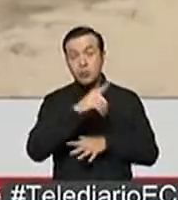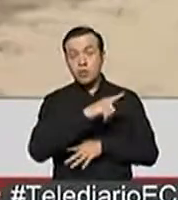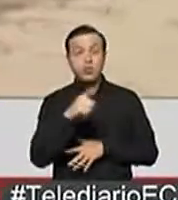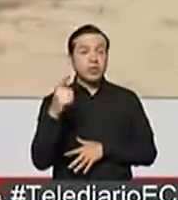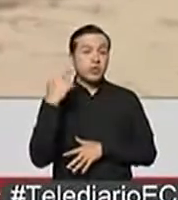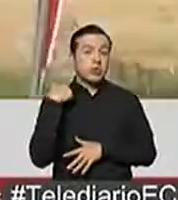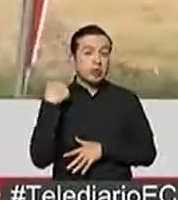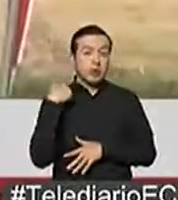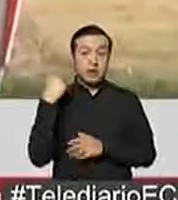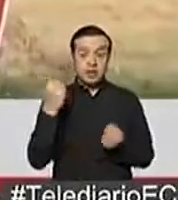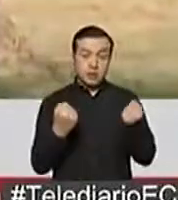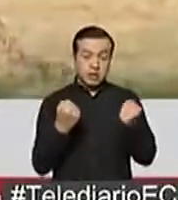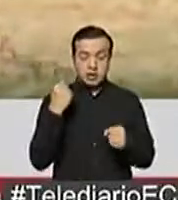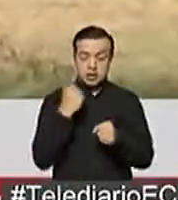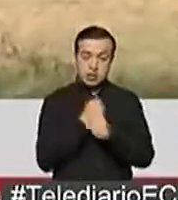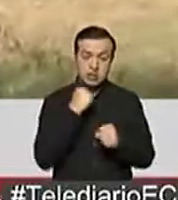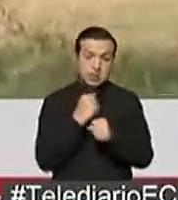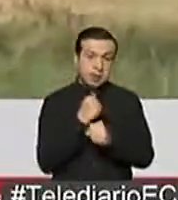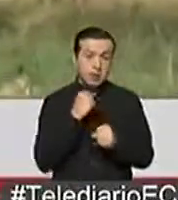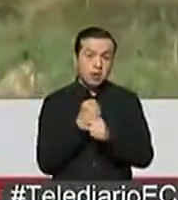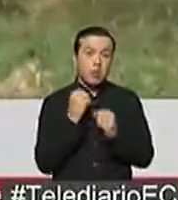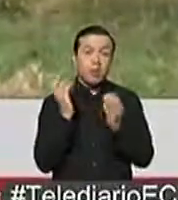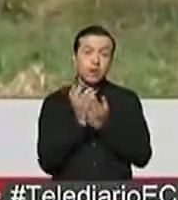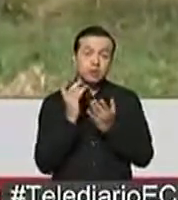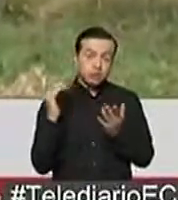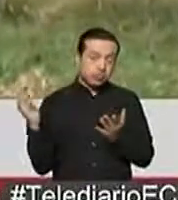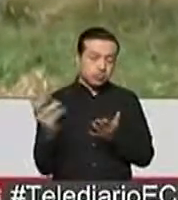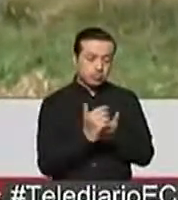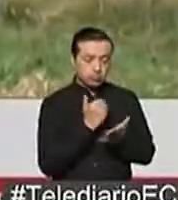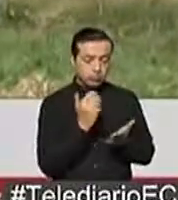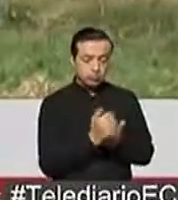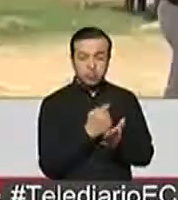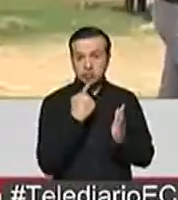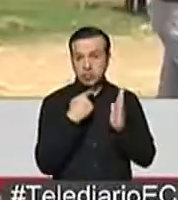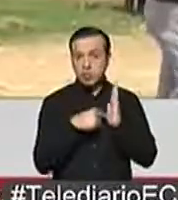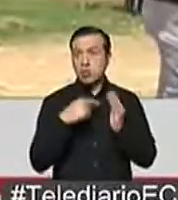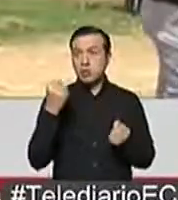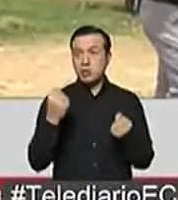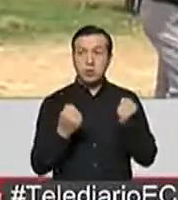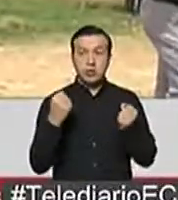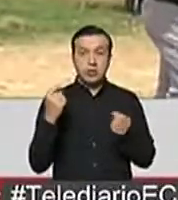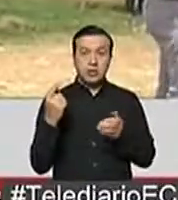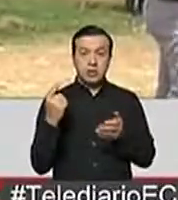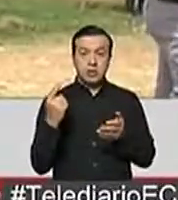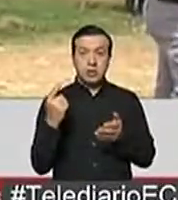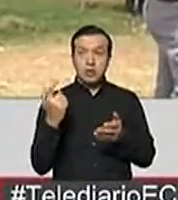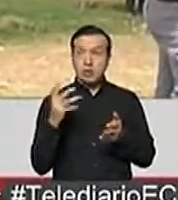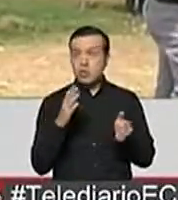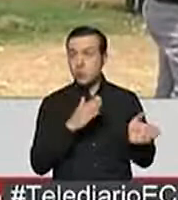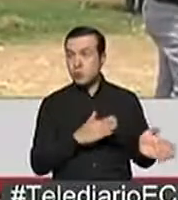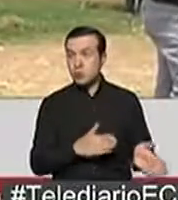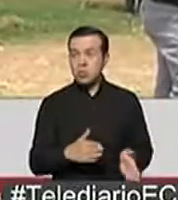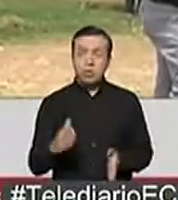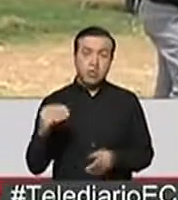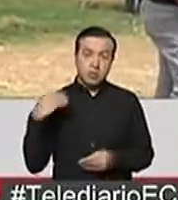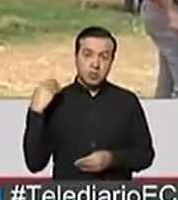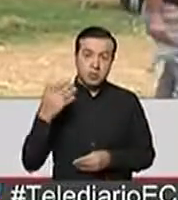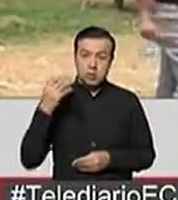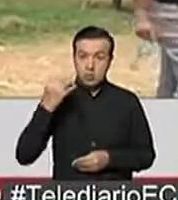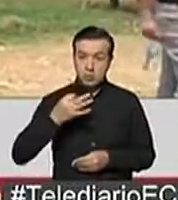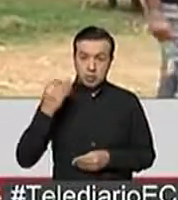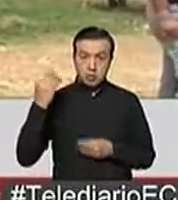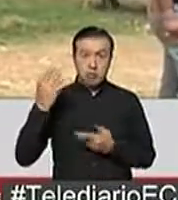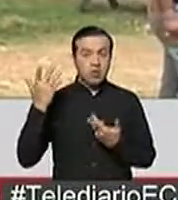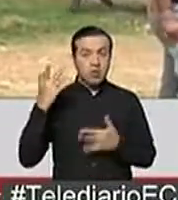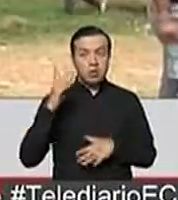con maquinarias recolectoras de desechos. Una barredora para arena, que le han hecho la entrega de manera formal ya